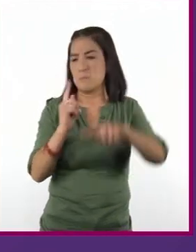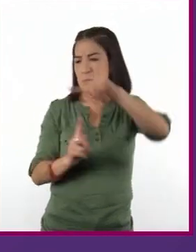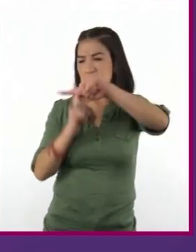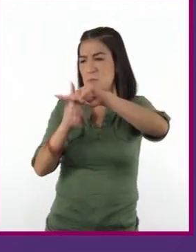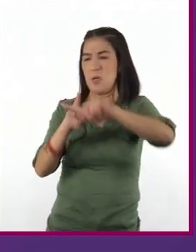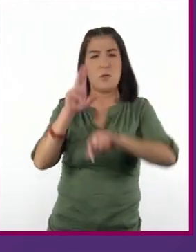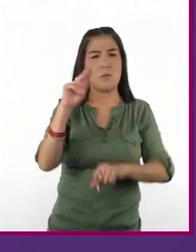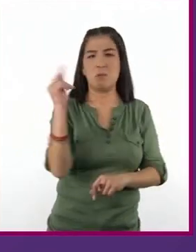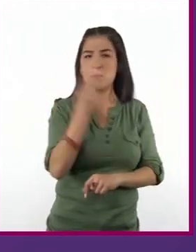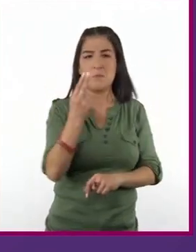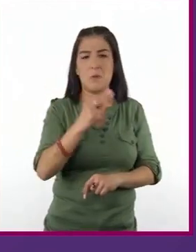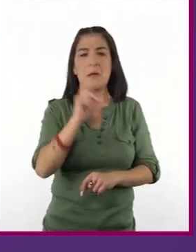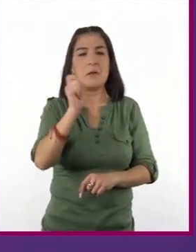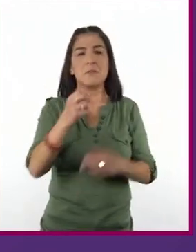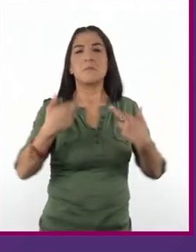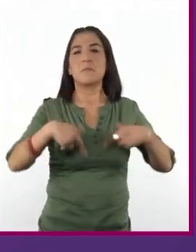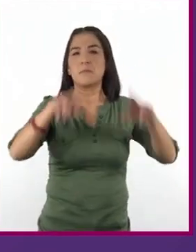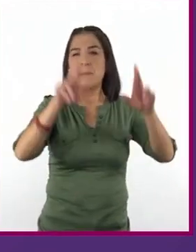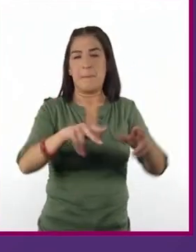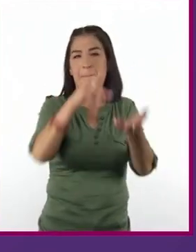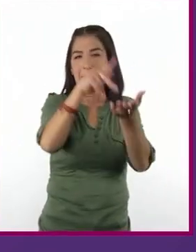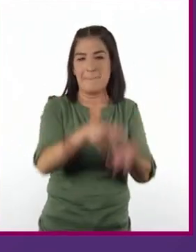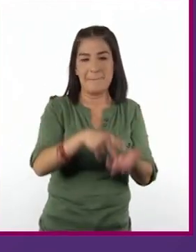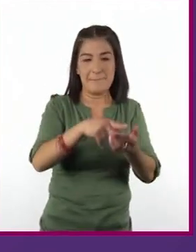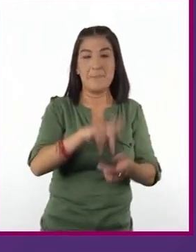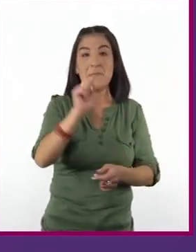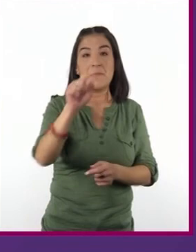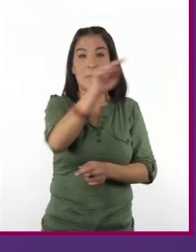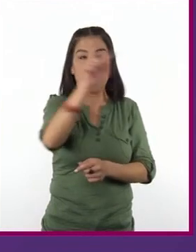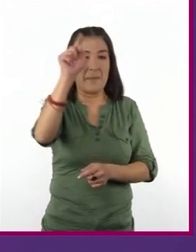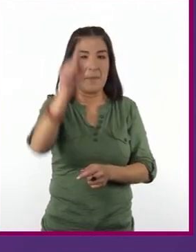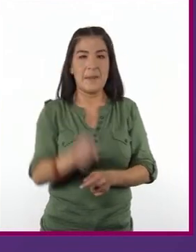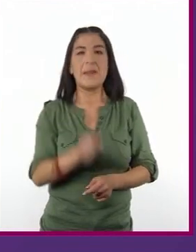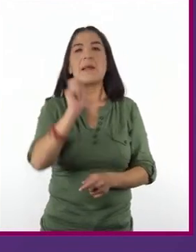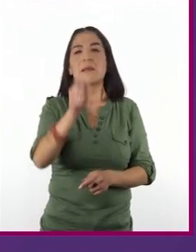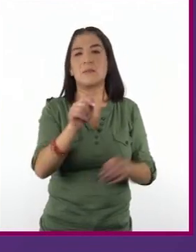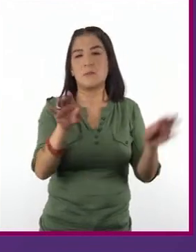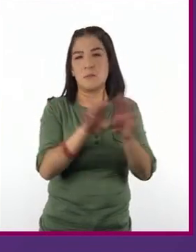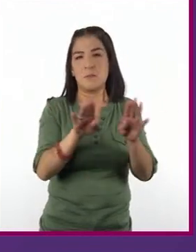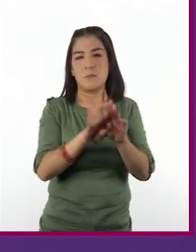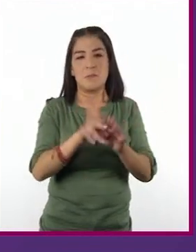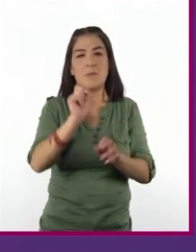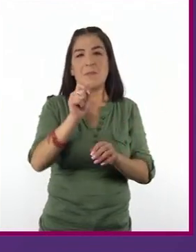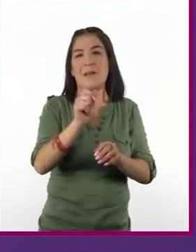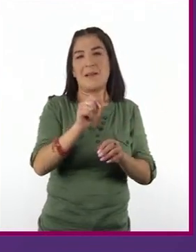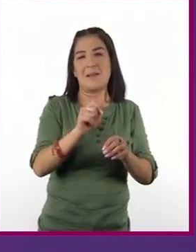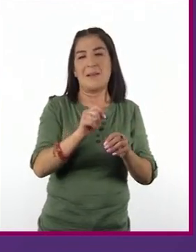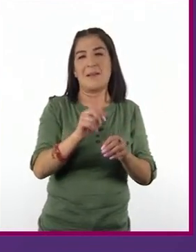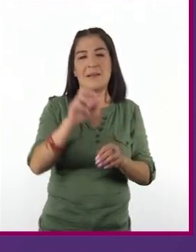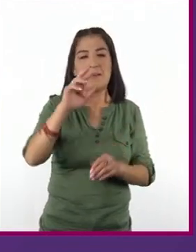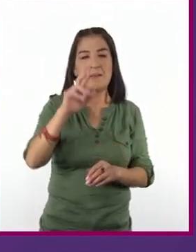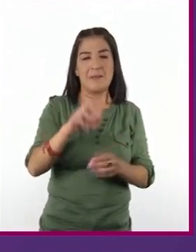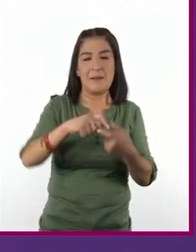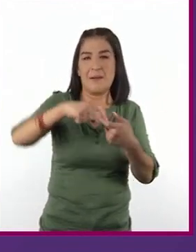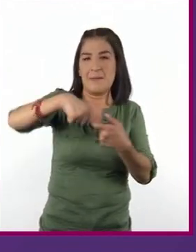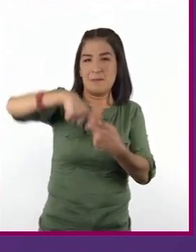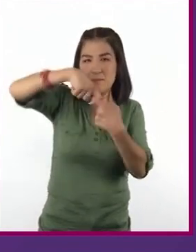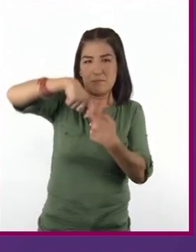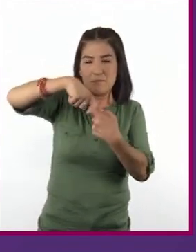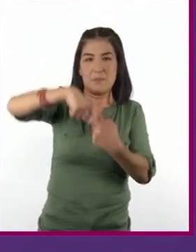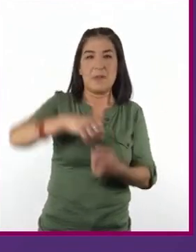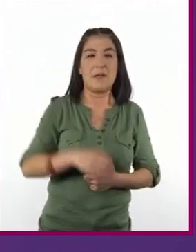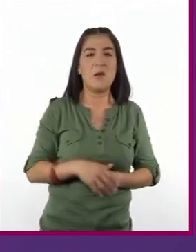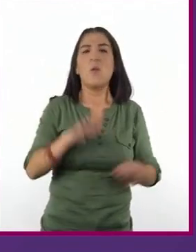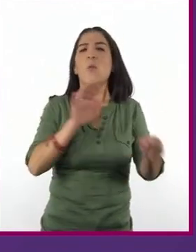cartesiano el eje horizontal representa el peso y el vertical la longitud del resorte. Una característica